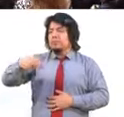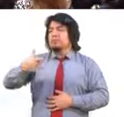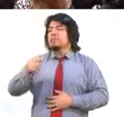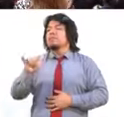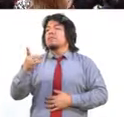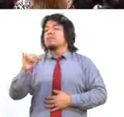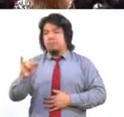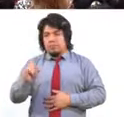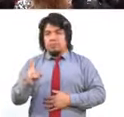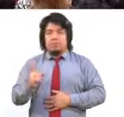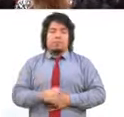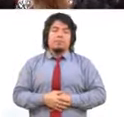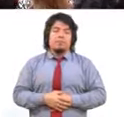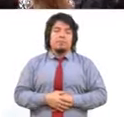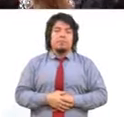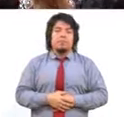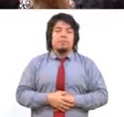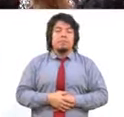Aracíbar.